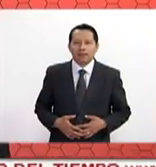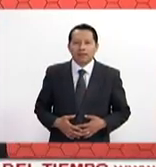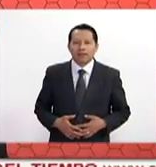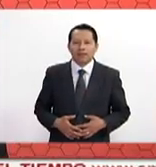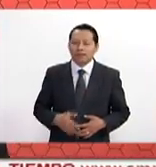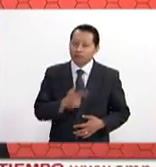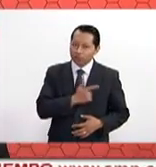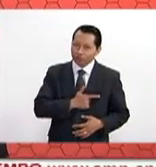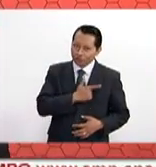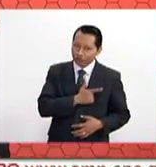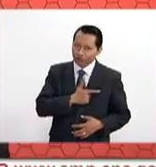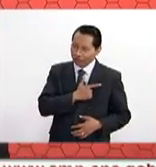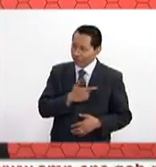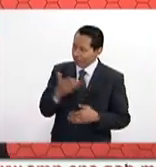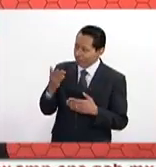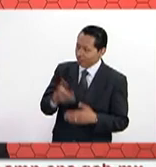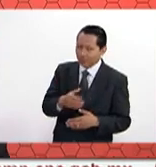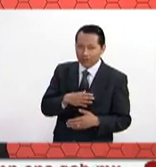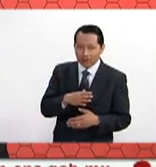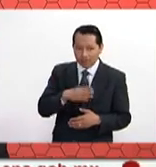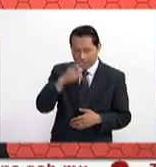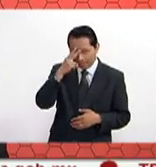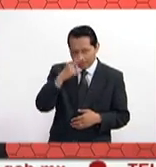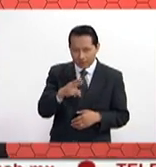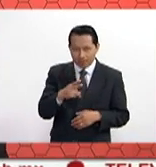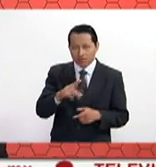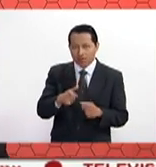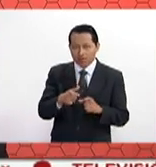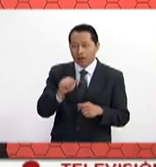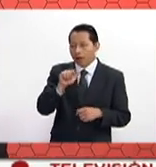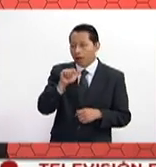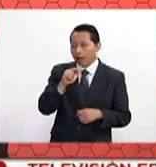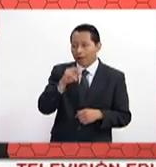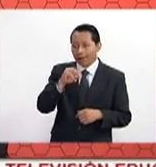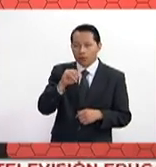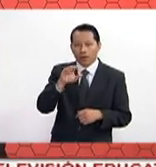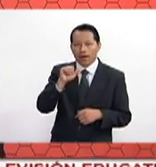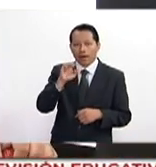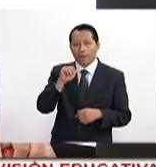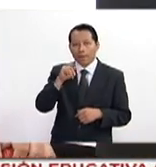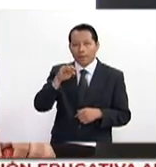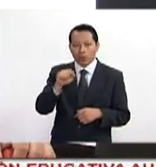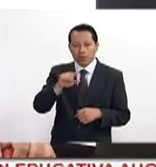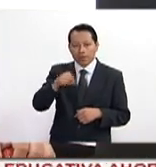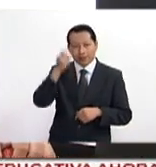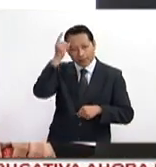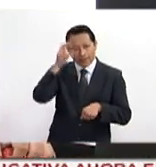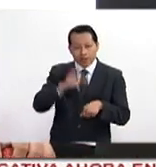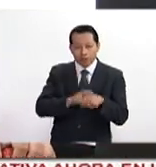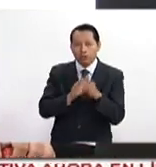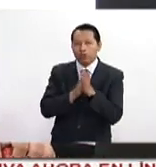Y es un placer que esté esta mañana en el Estudio México al Día Alejandro Campos Beltrán. Él es director de